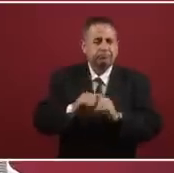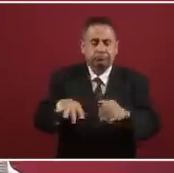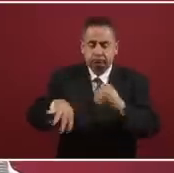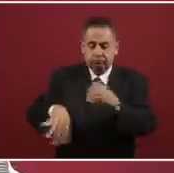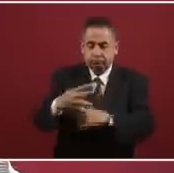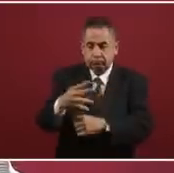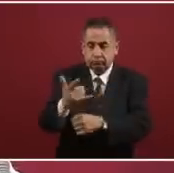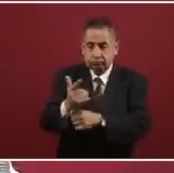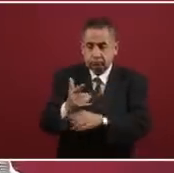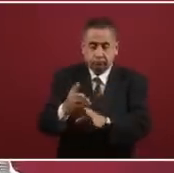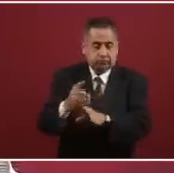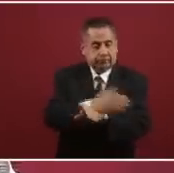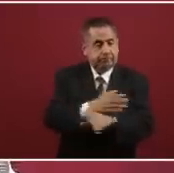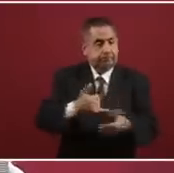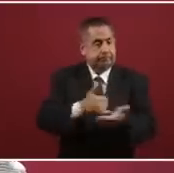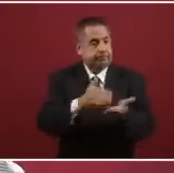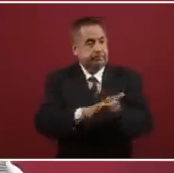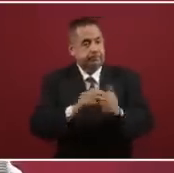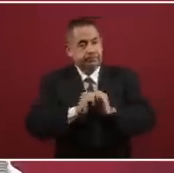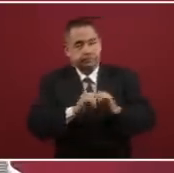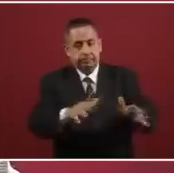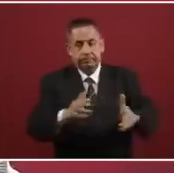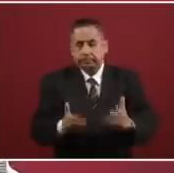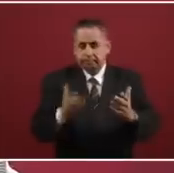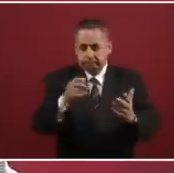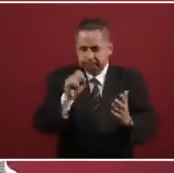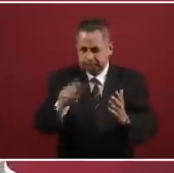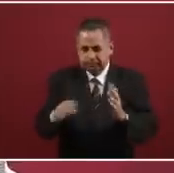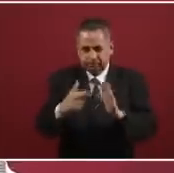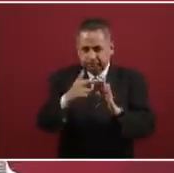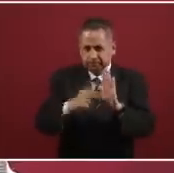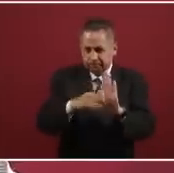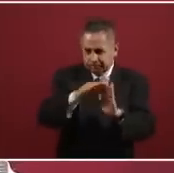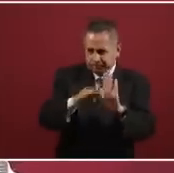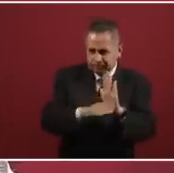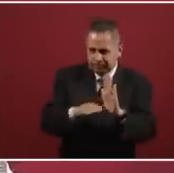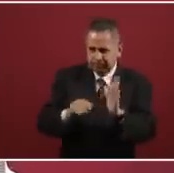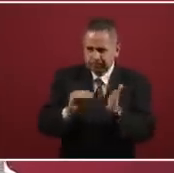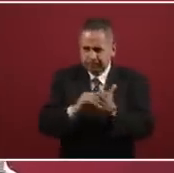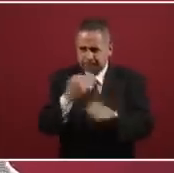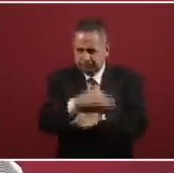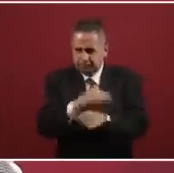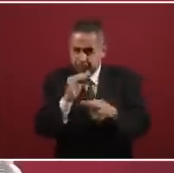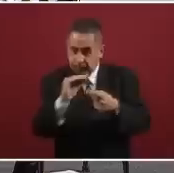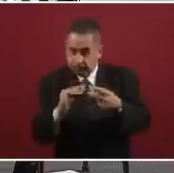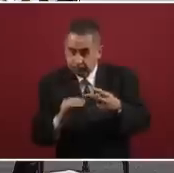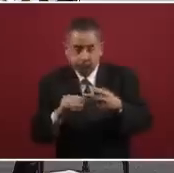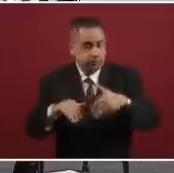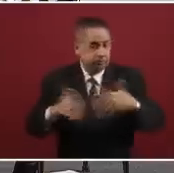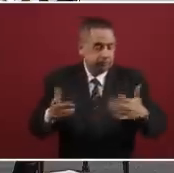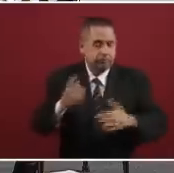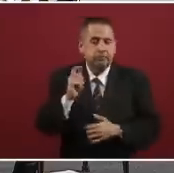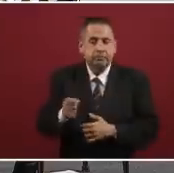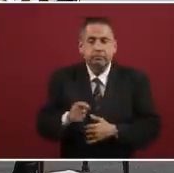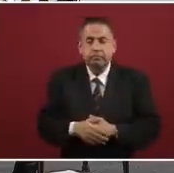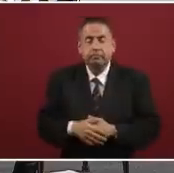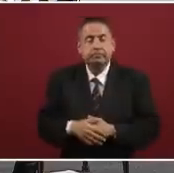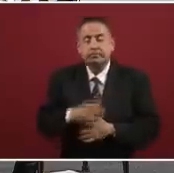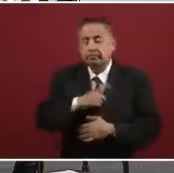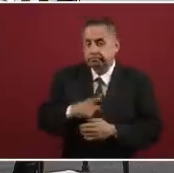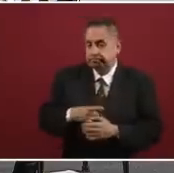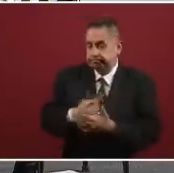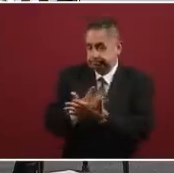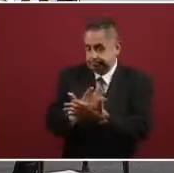de julio, de acuerdo a la disposición de estas mismas reformas en sus transitorios. Por tanto, habría que